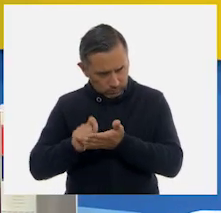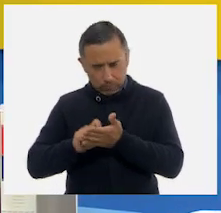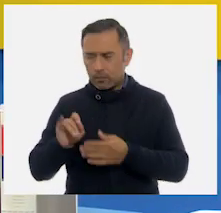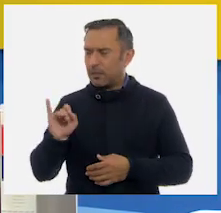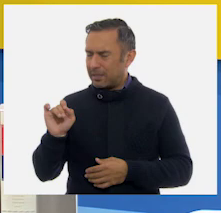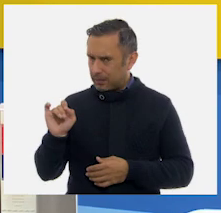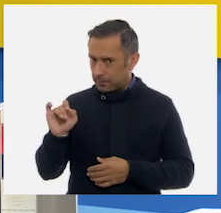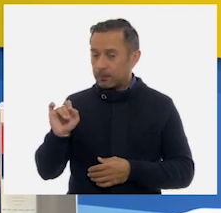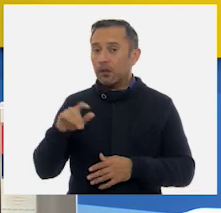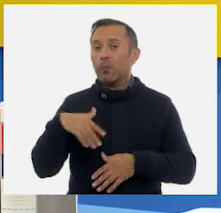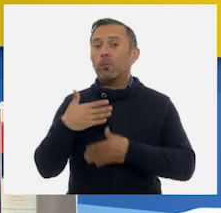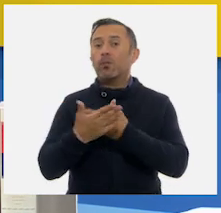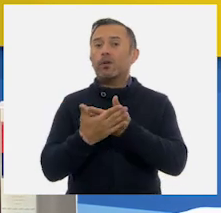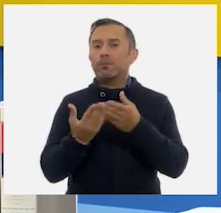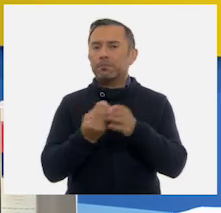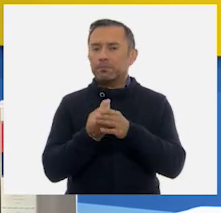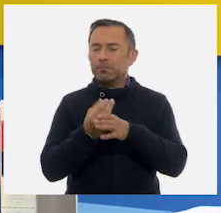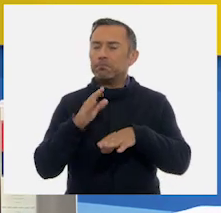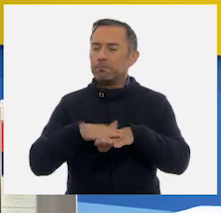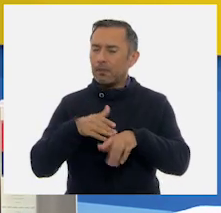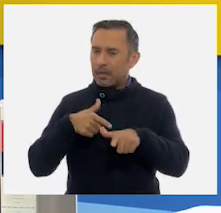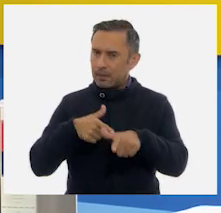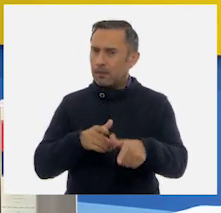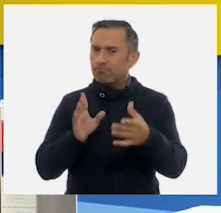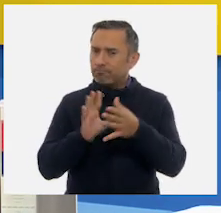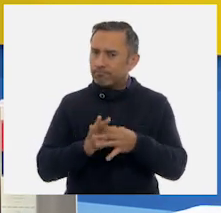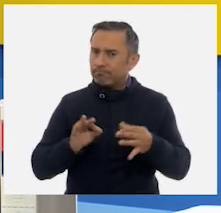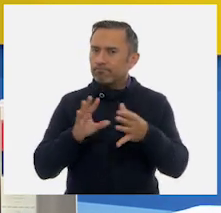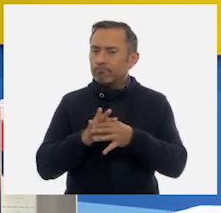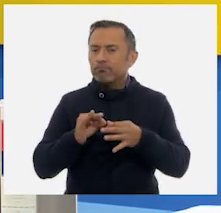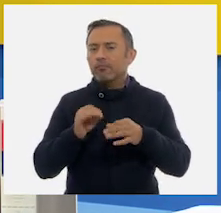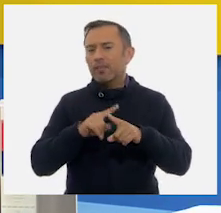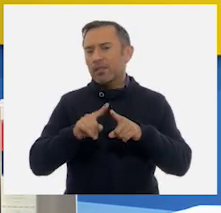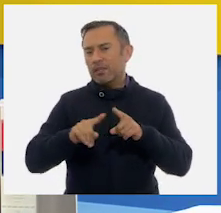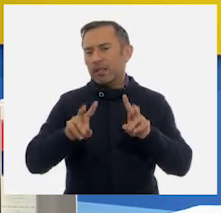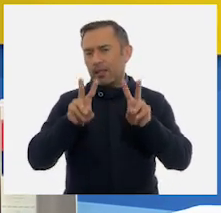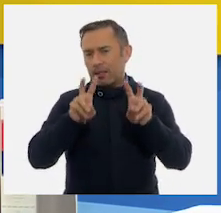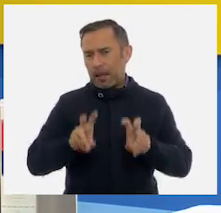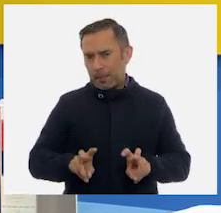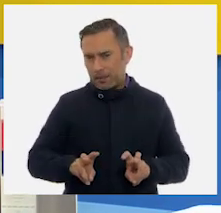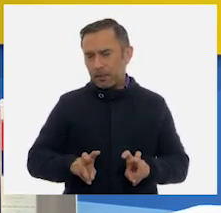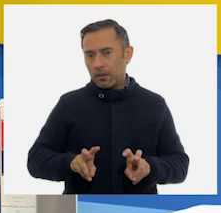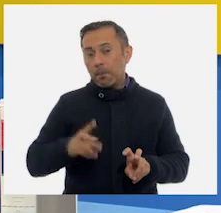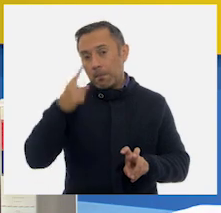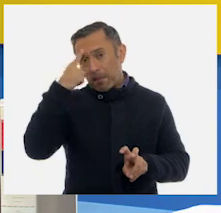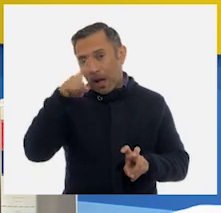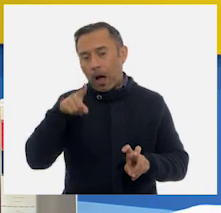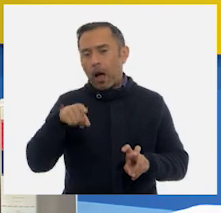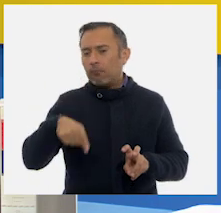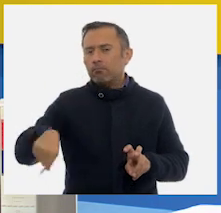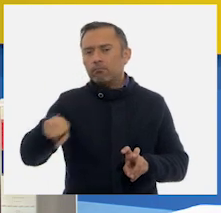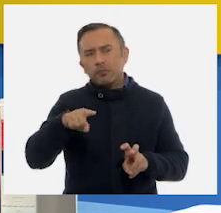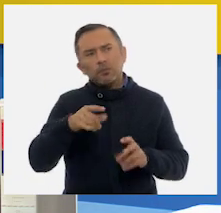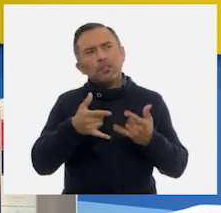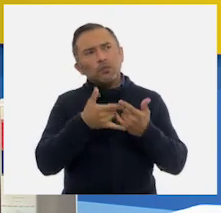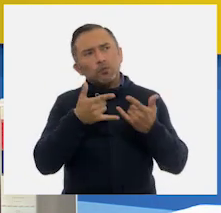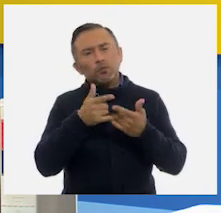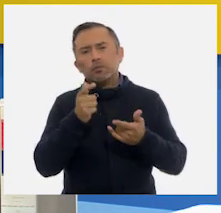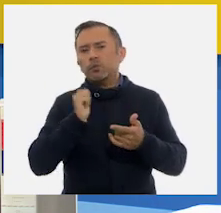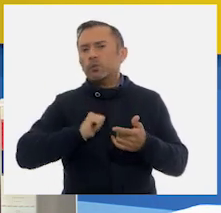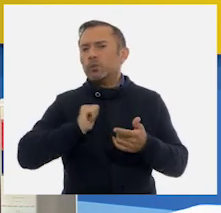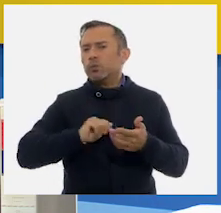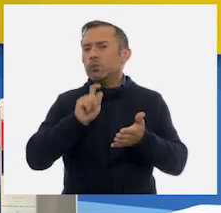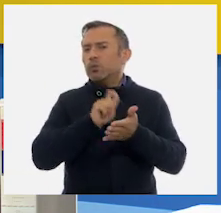próximas clases seguiremos trabajando, entre otras cosas, en torno al proceso para elaborar nuestro relato histórico. Antes de concluir